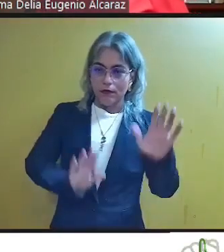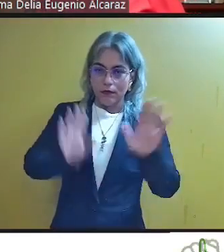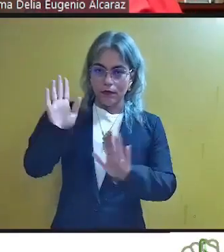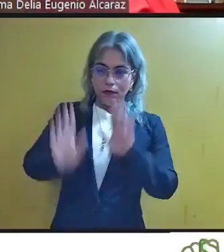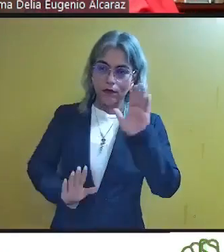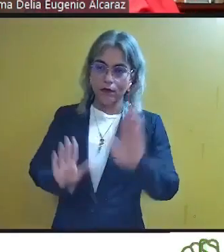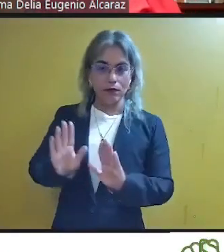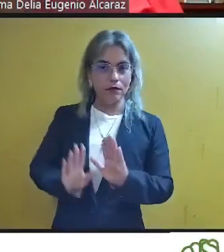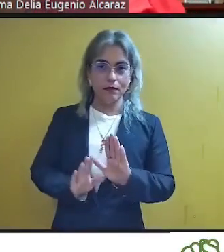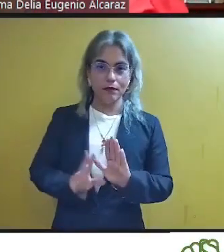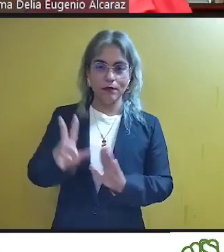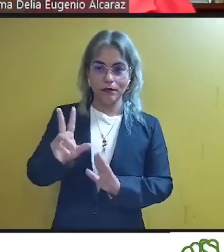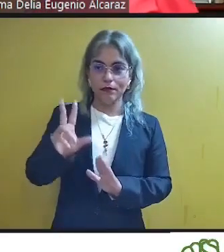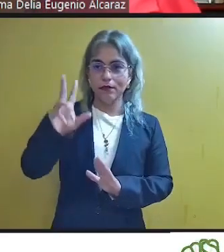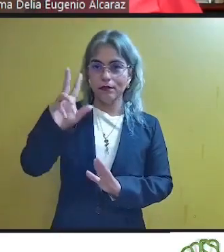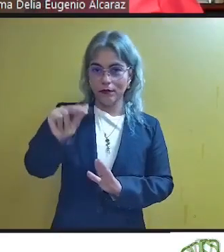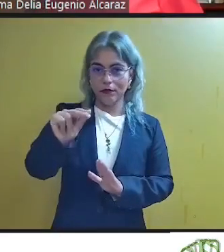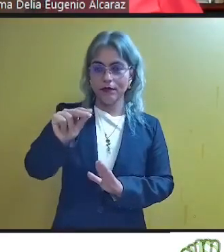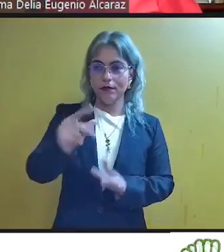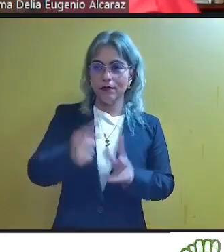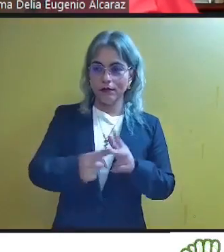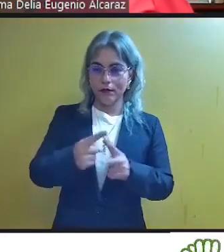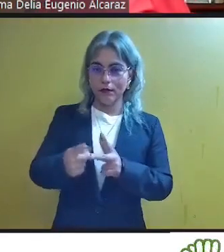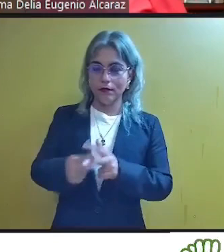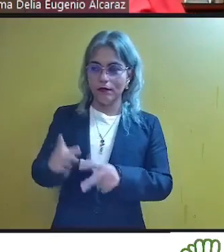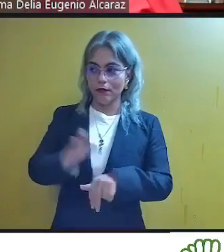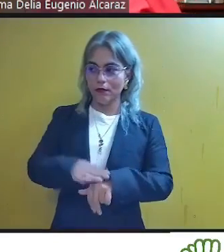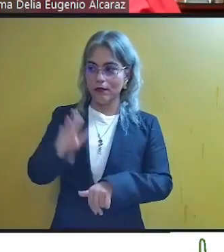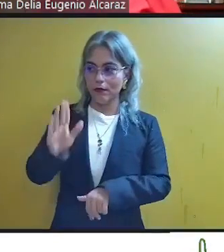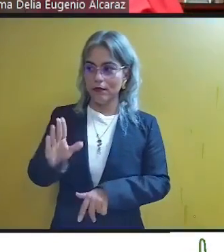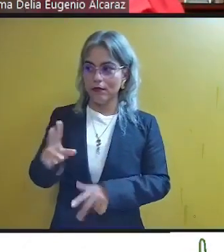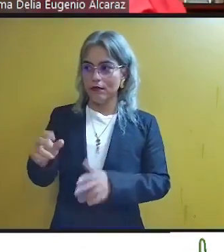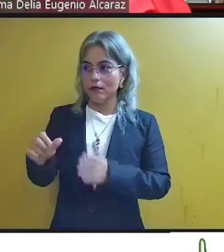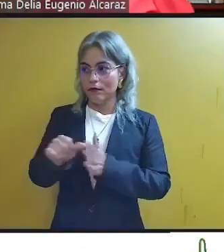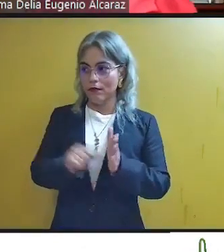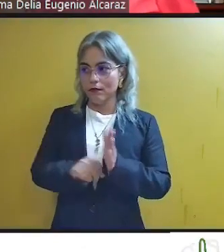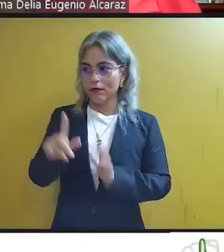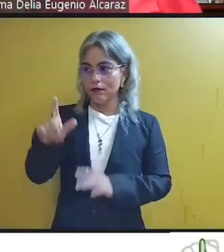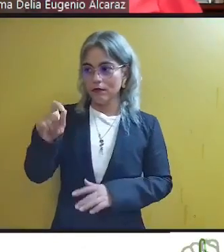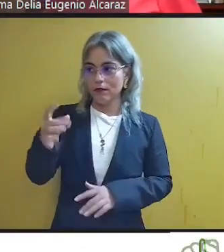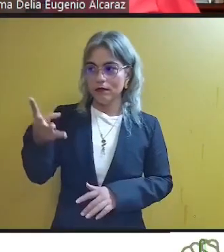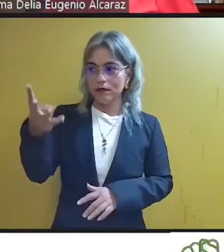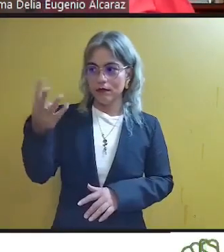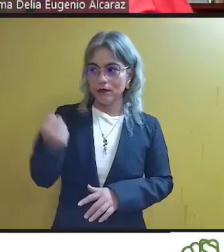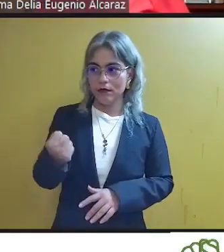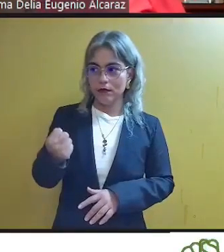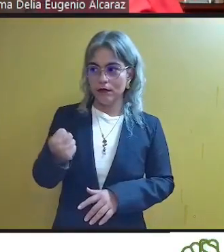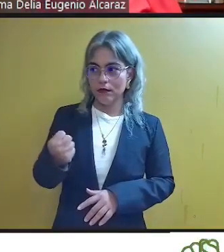rechazado el proyecto por mayoría de votos, con fundamento en el artículo 29